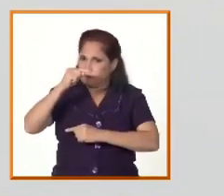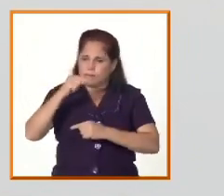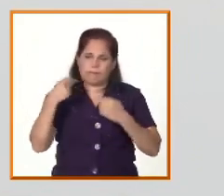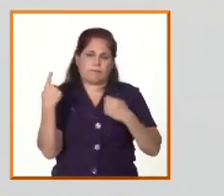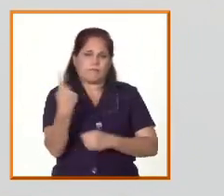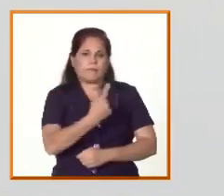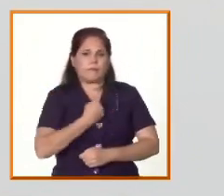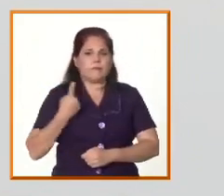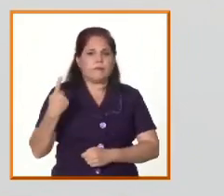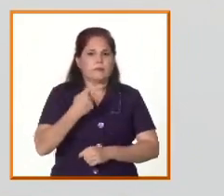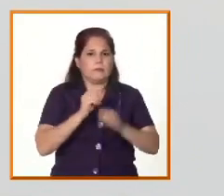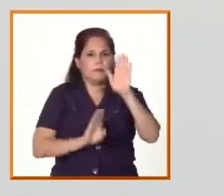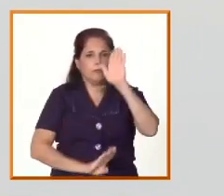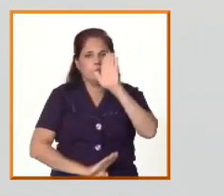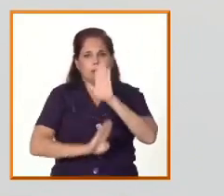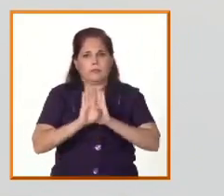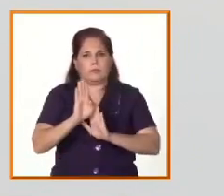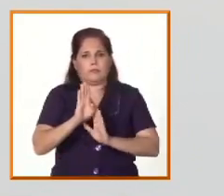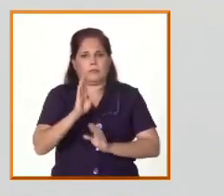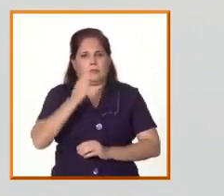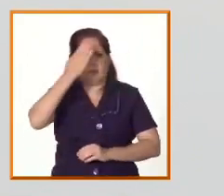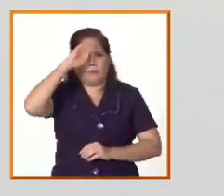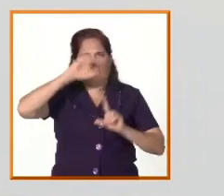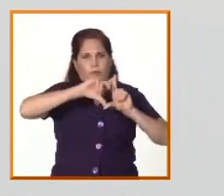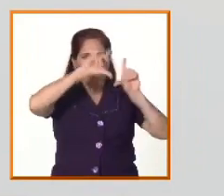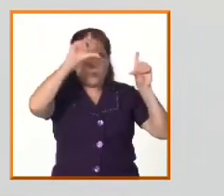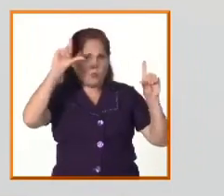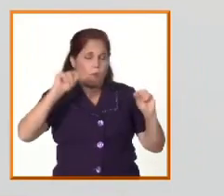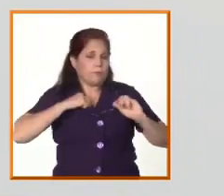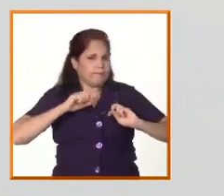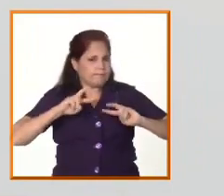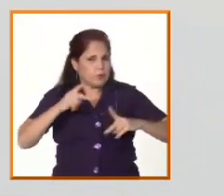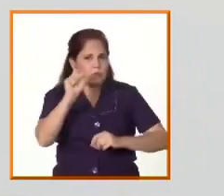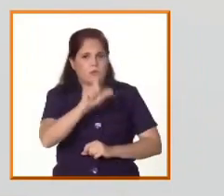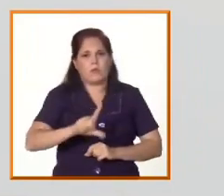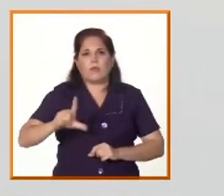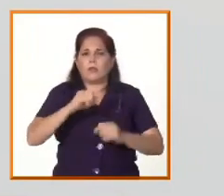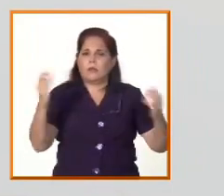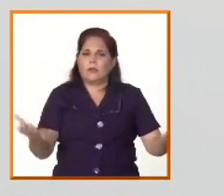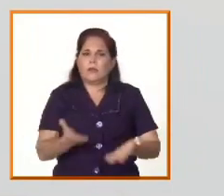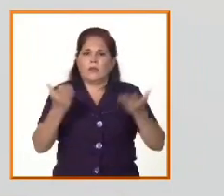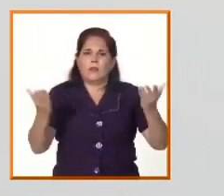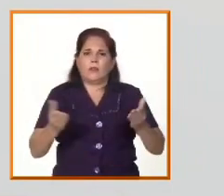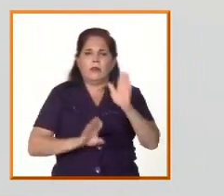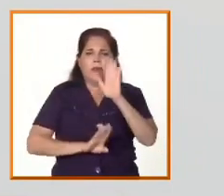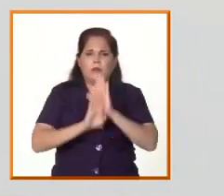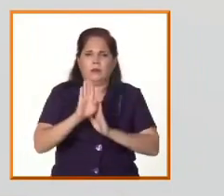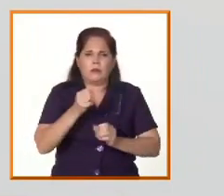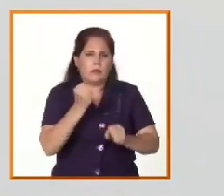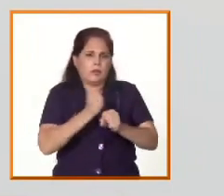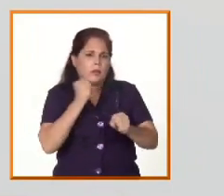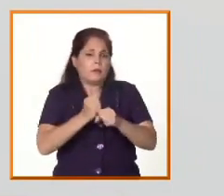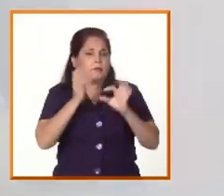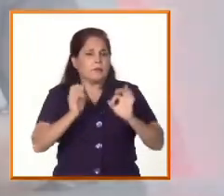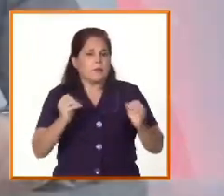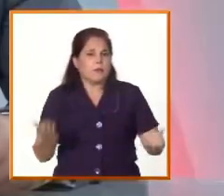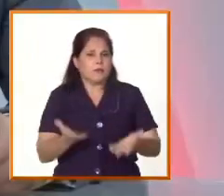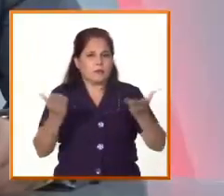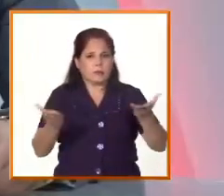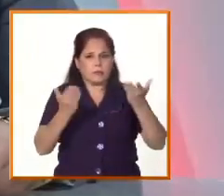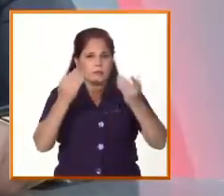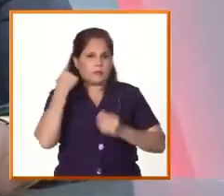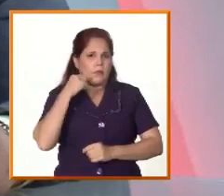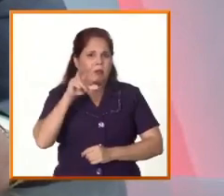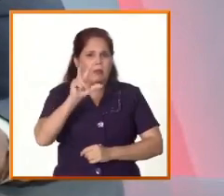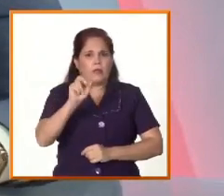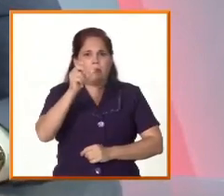del avance que está teniendo nuestro país materia de asegurar reitero un socialismo propio y sostenible y trabajar por el desarrollo para el